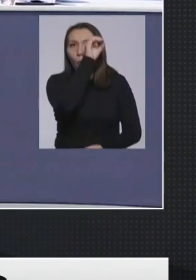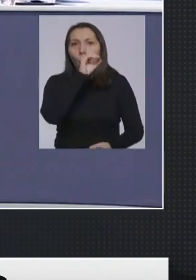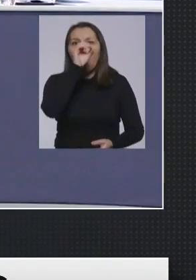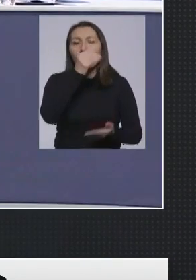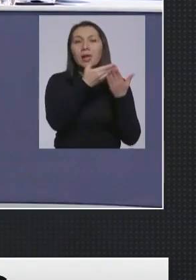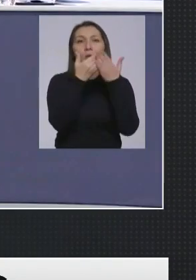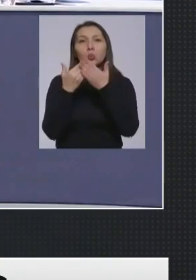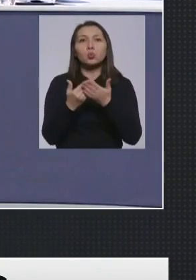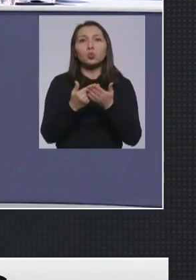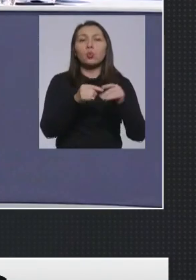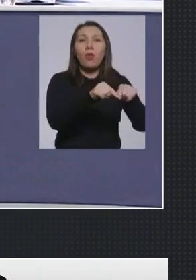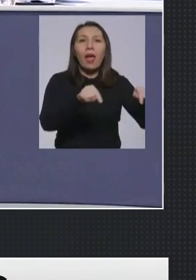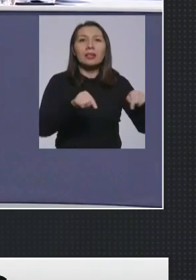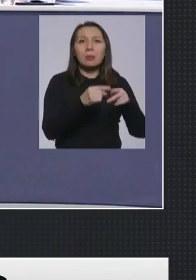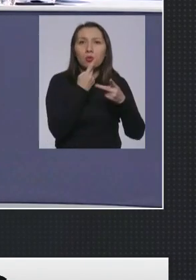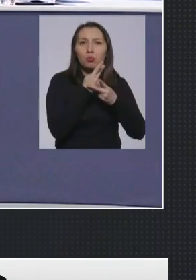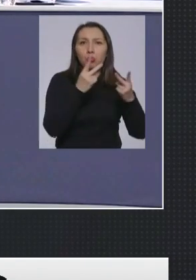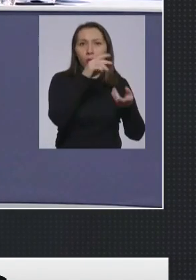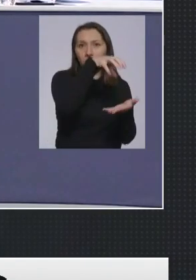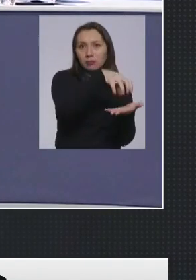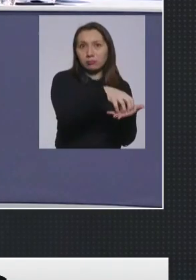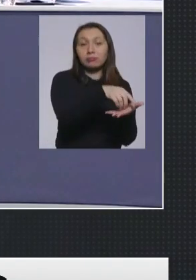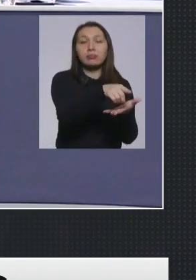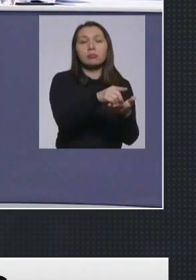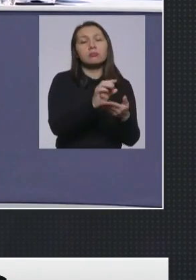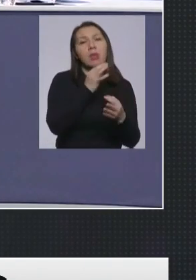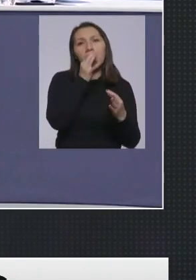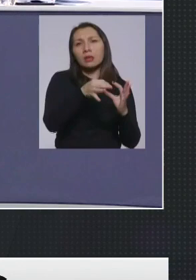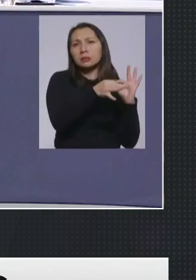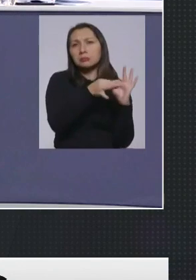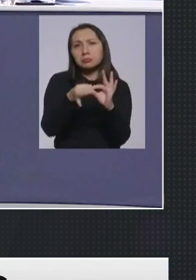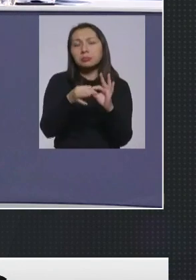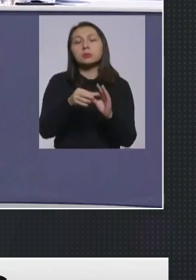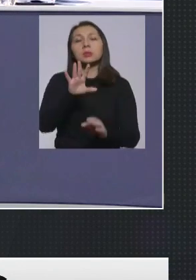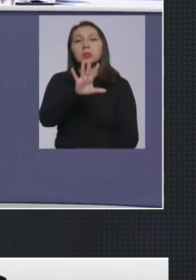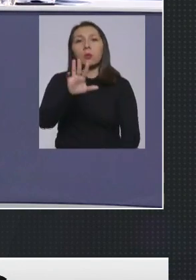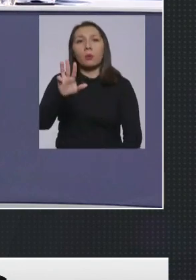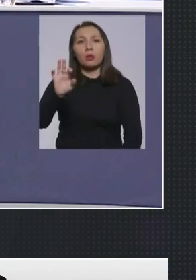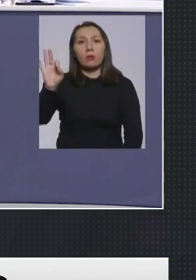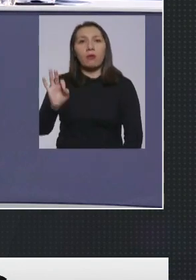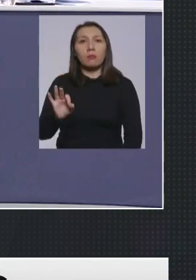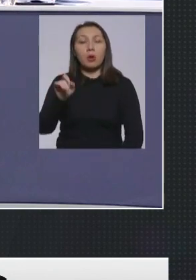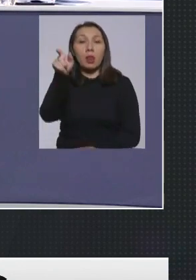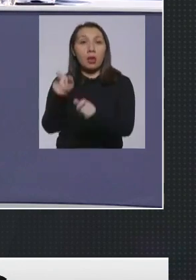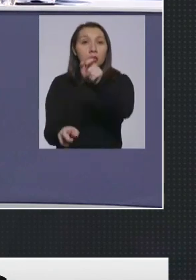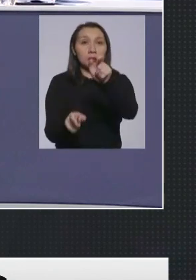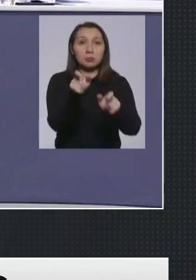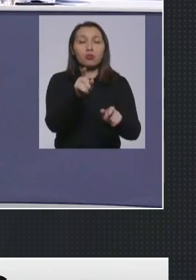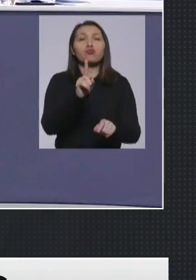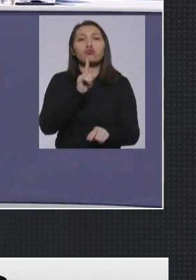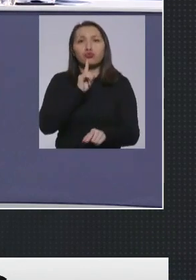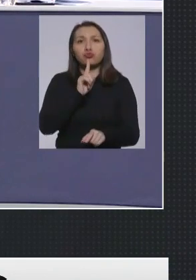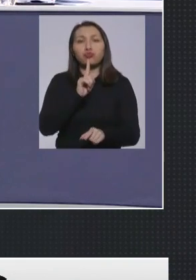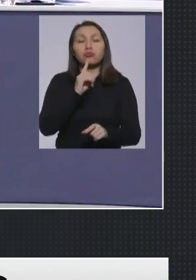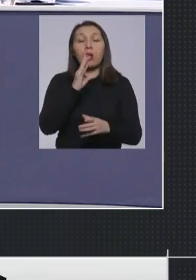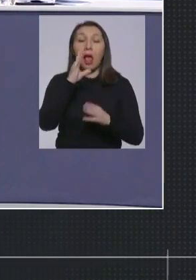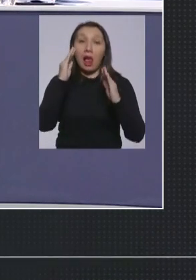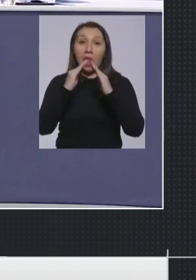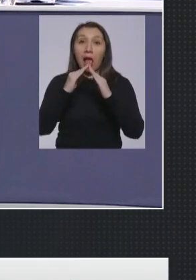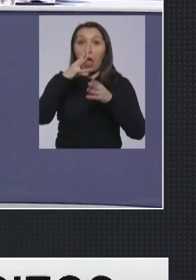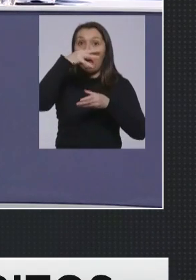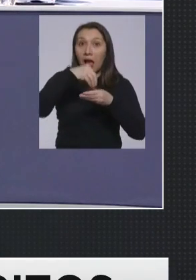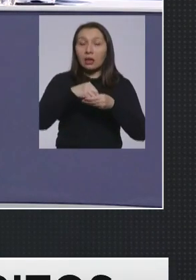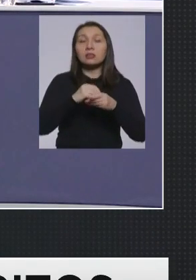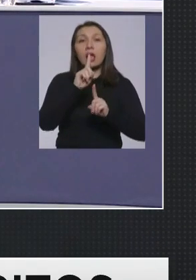un estudio de espacio público que concluye entre varias cosas que un 59% de las personas tiene en su hogar a